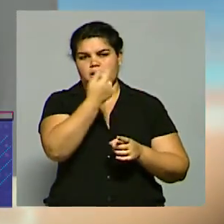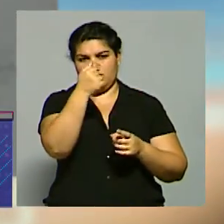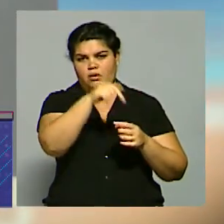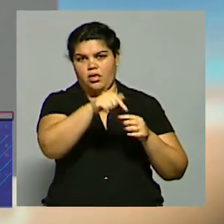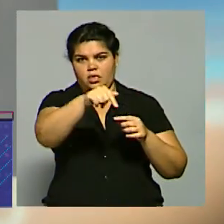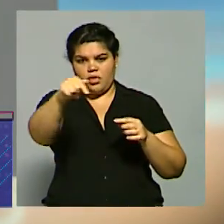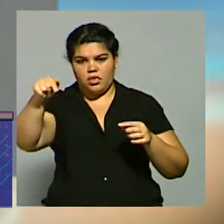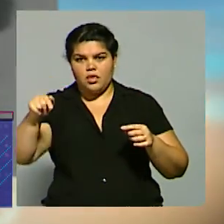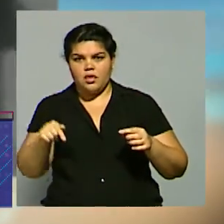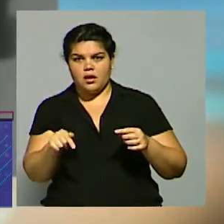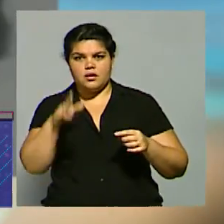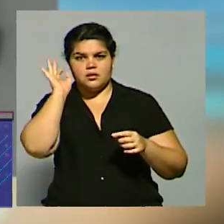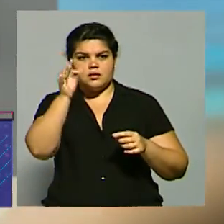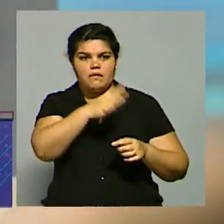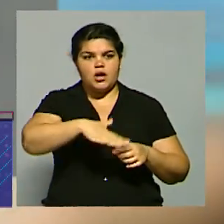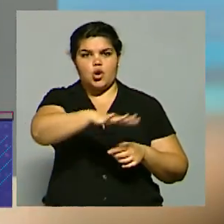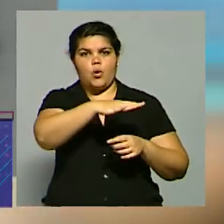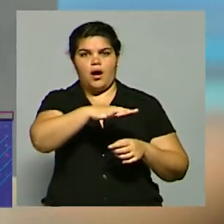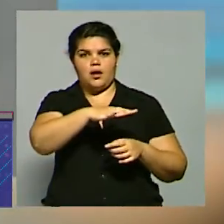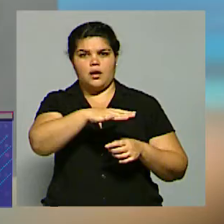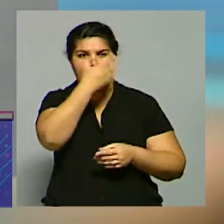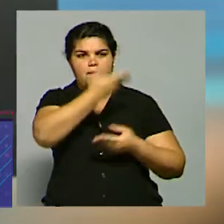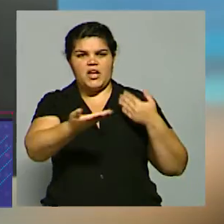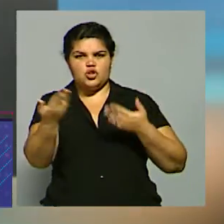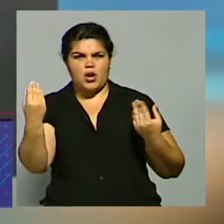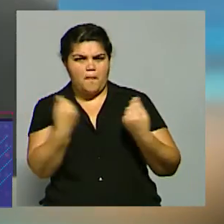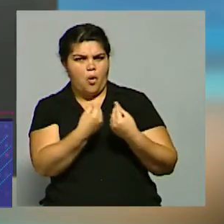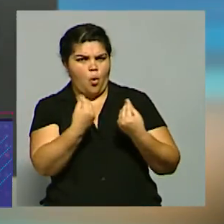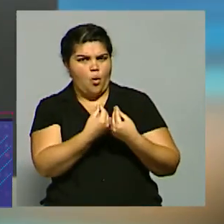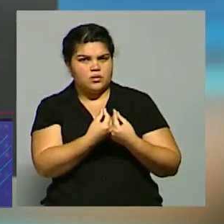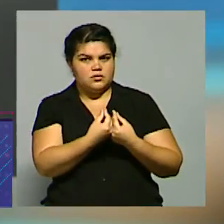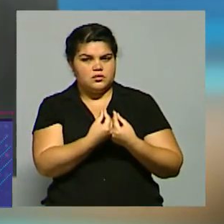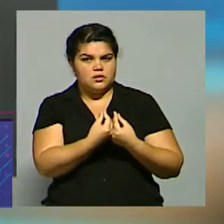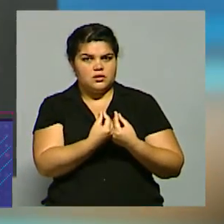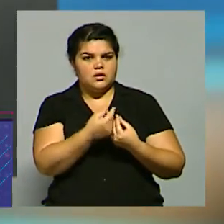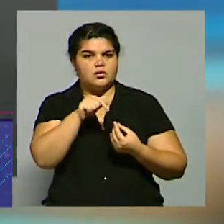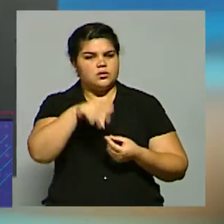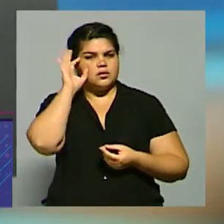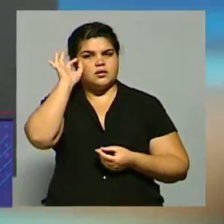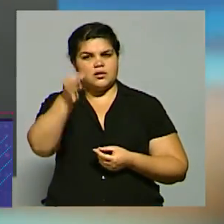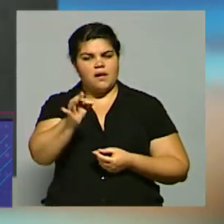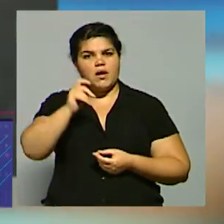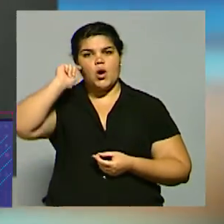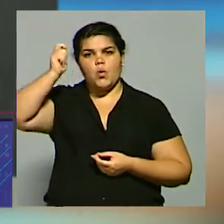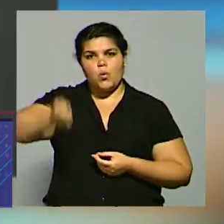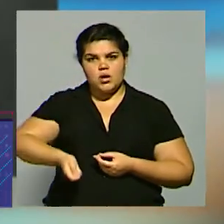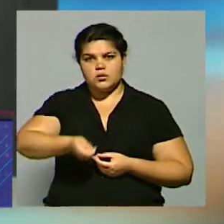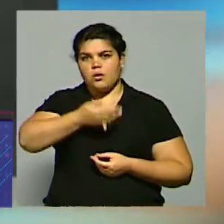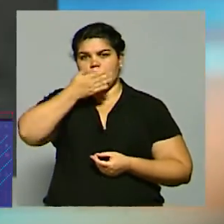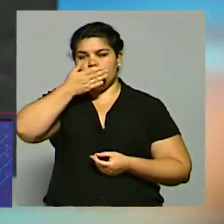de que estos lugares operaban con mucho más personal. Entonces, bueno, teniendo en cuenta de que el valor de los juicios de lesa